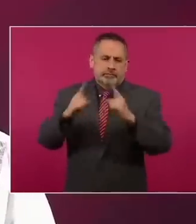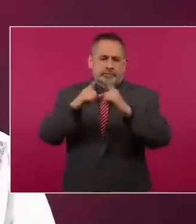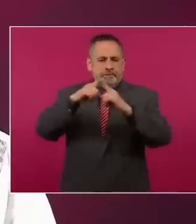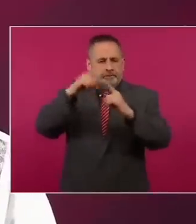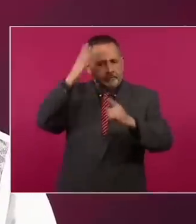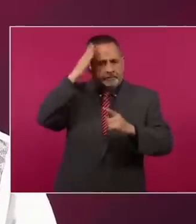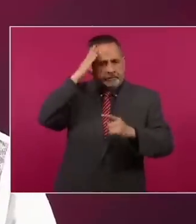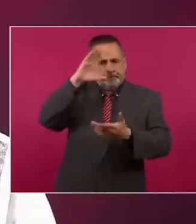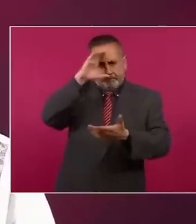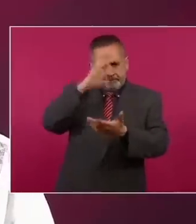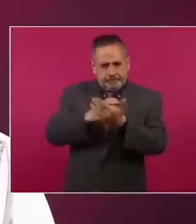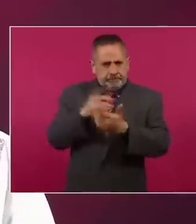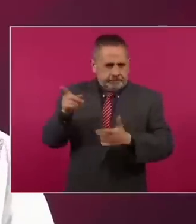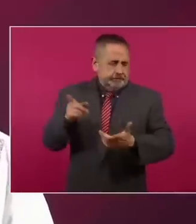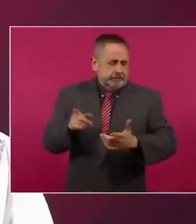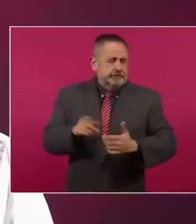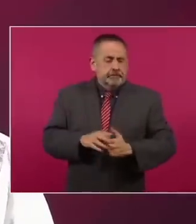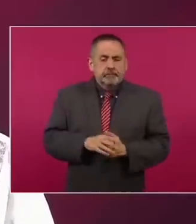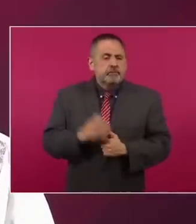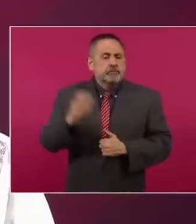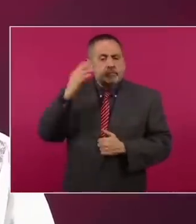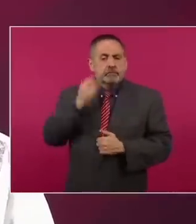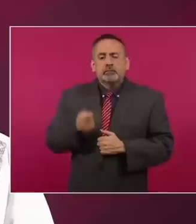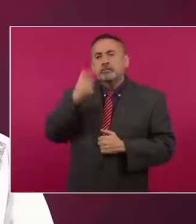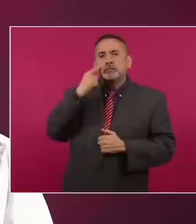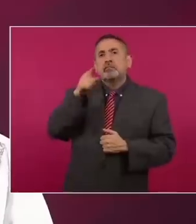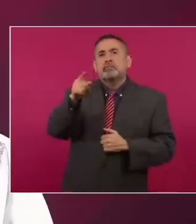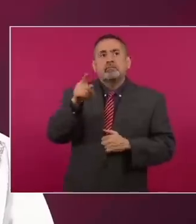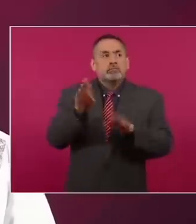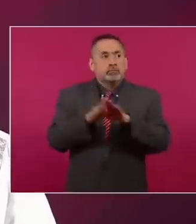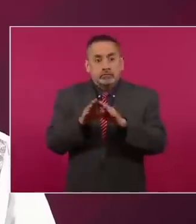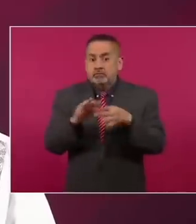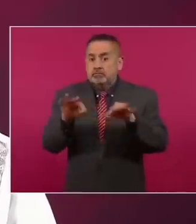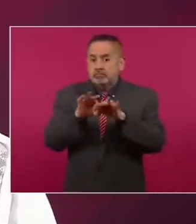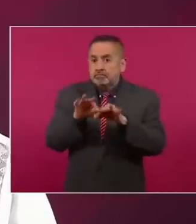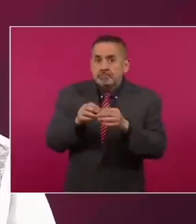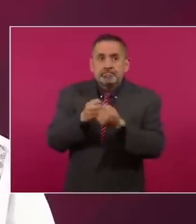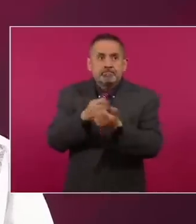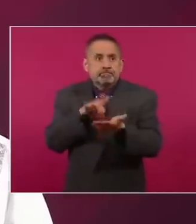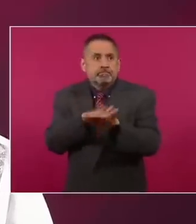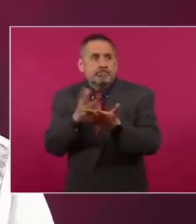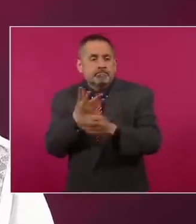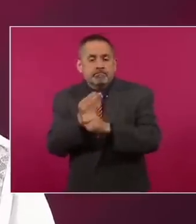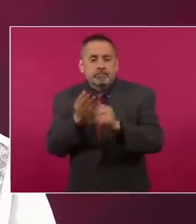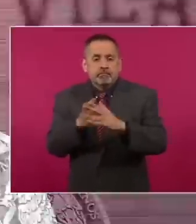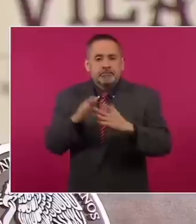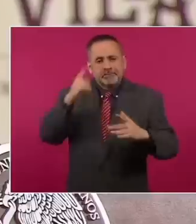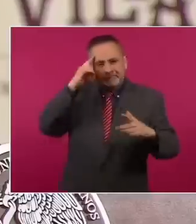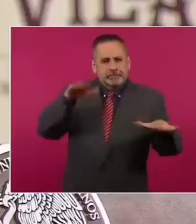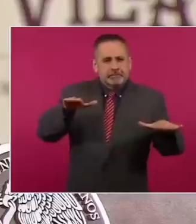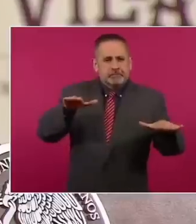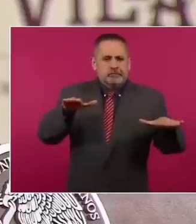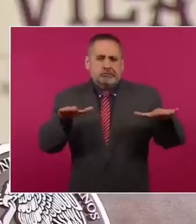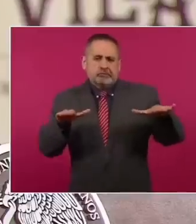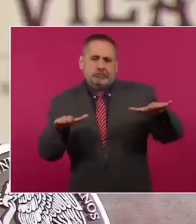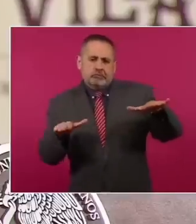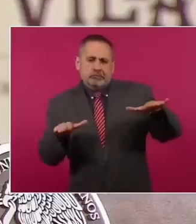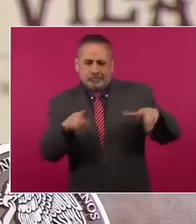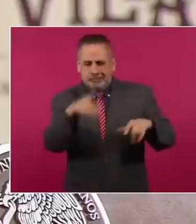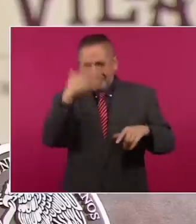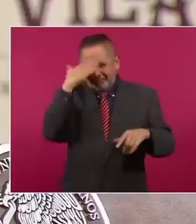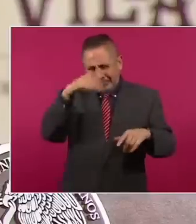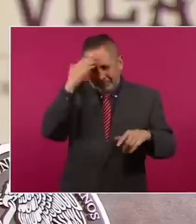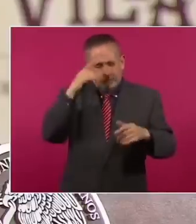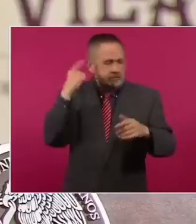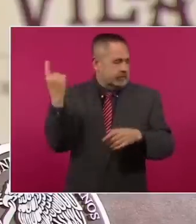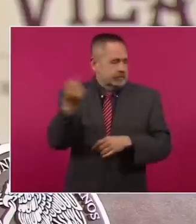primera etapa se hizo una intervención importante para mantener la estabilidad del monumento, que sabemos,